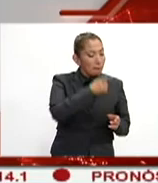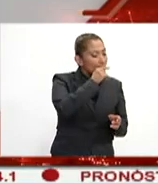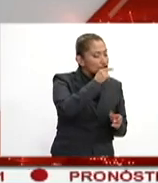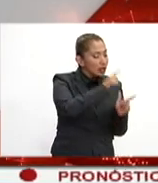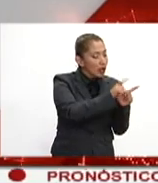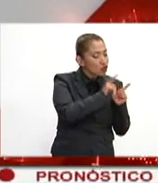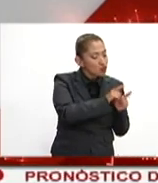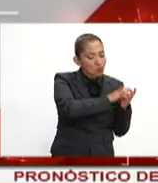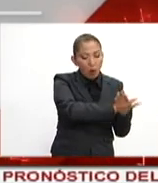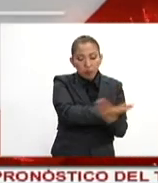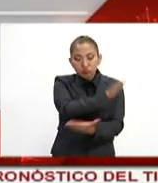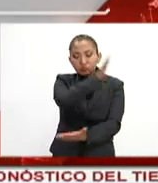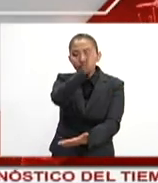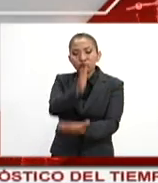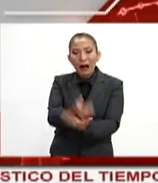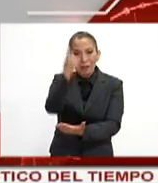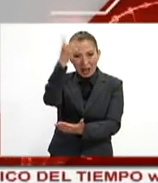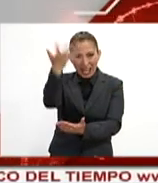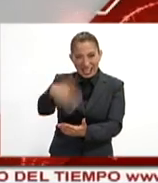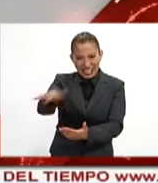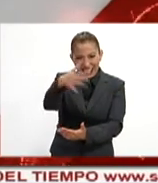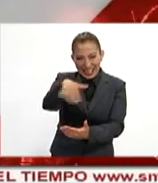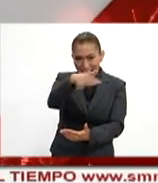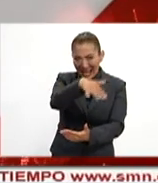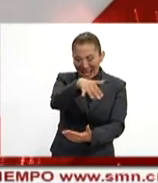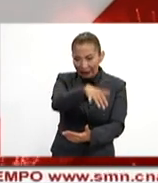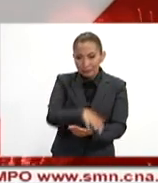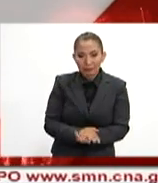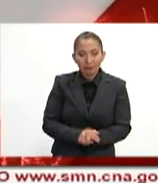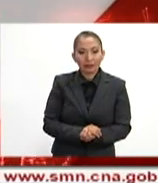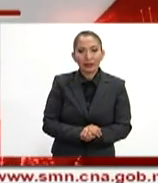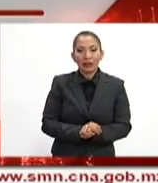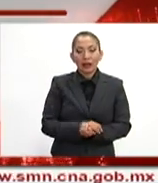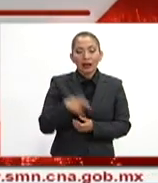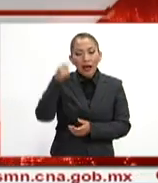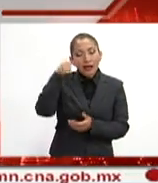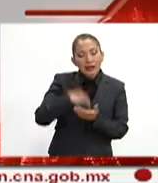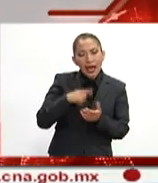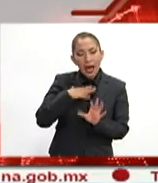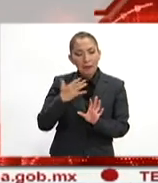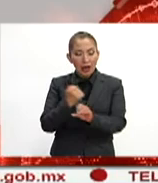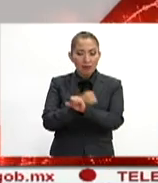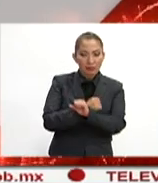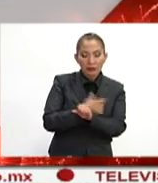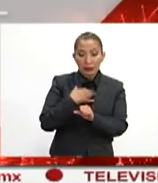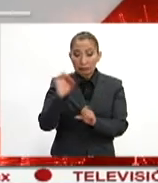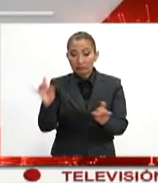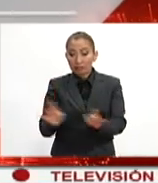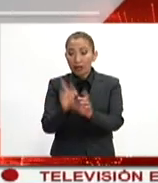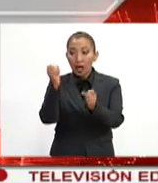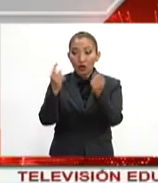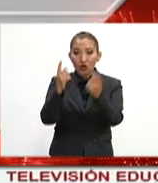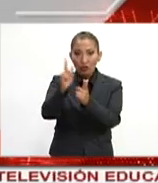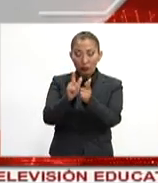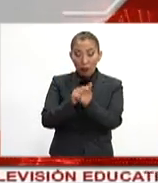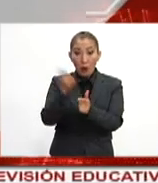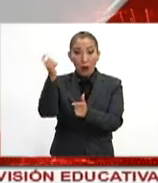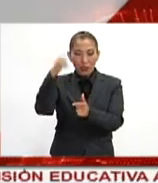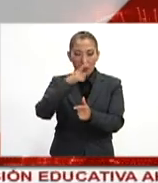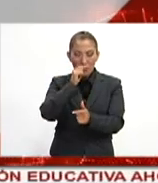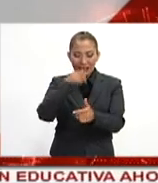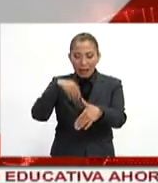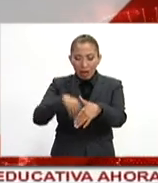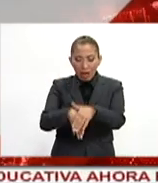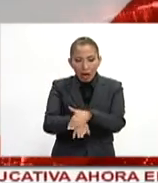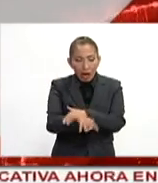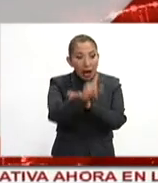determinó llevar a cabo esta operación programada. Se consideraba que iba a haber resistencia de algunos grupos. Cuando entra la policía es